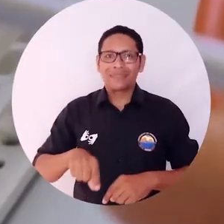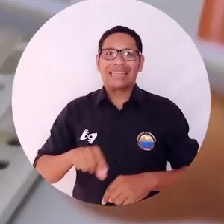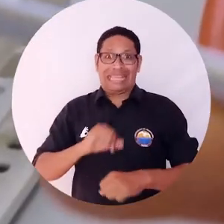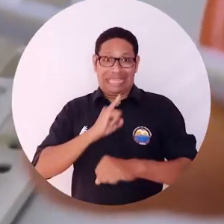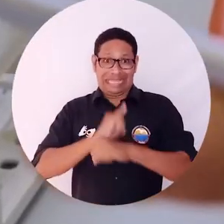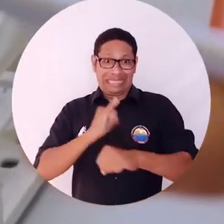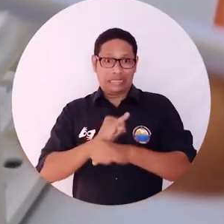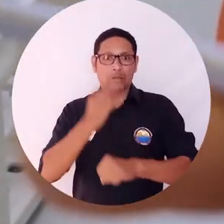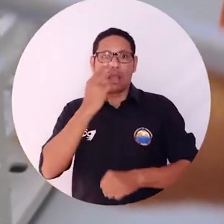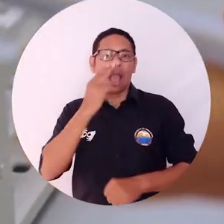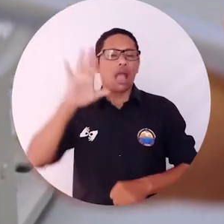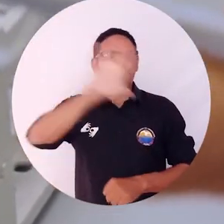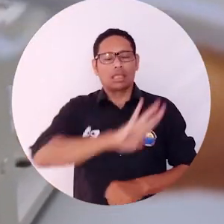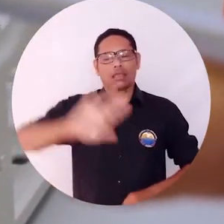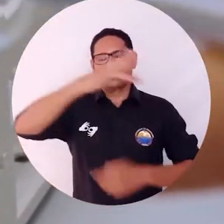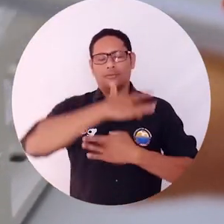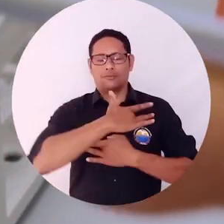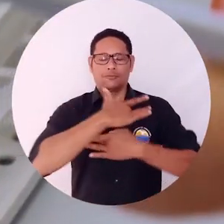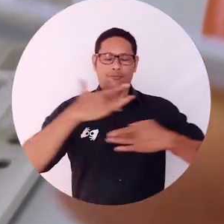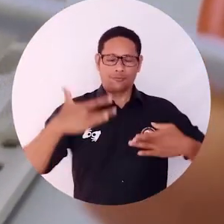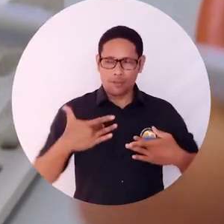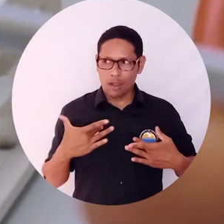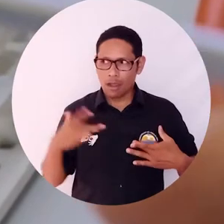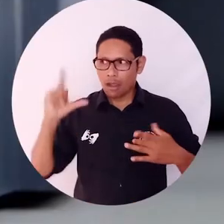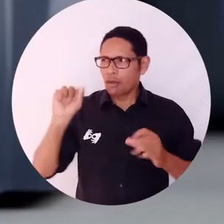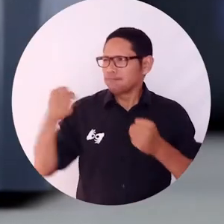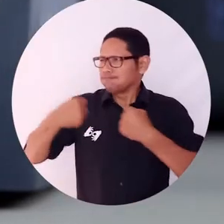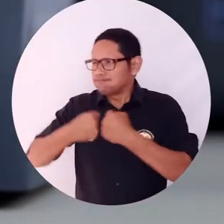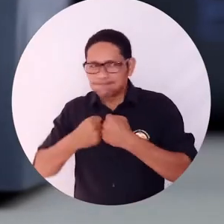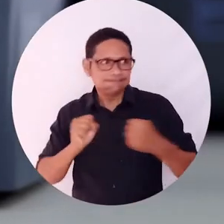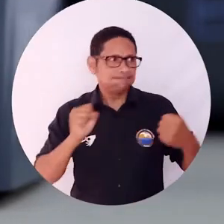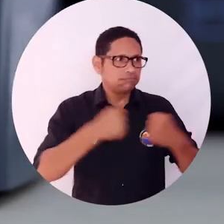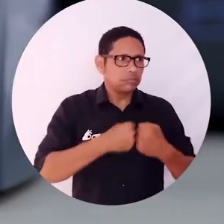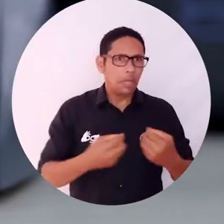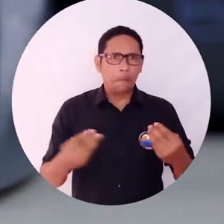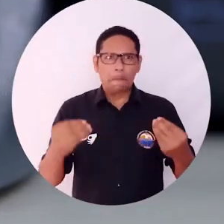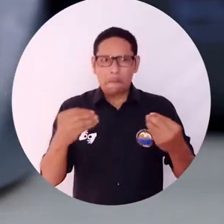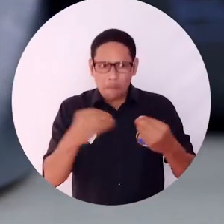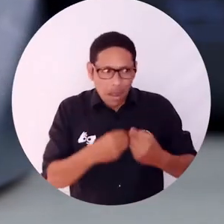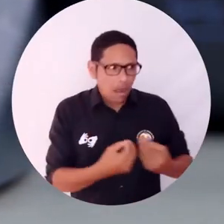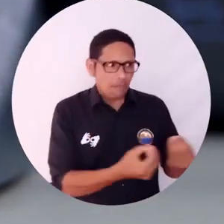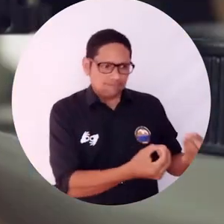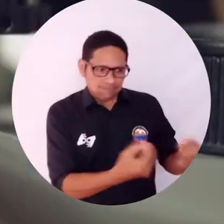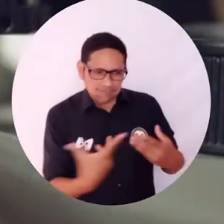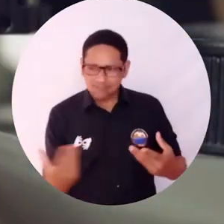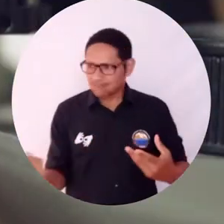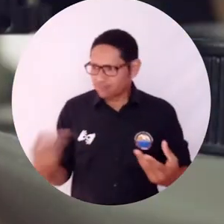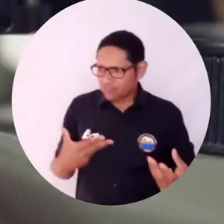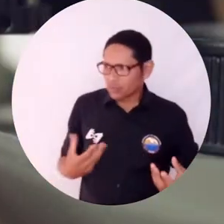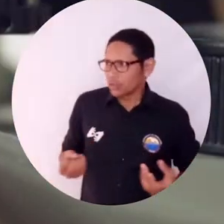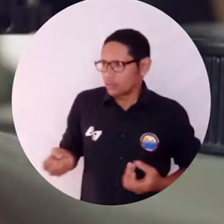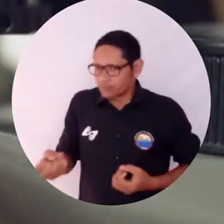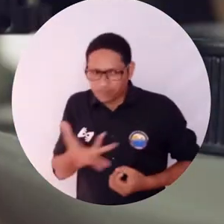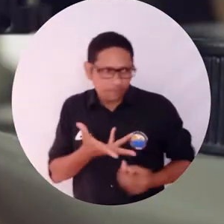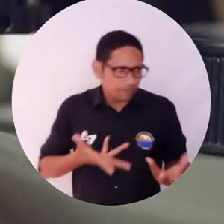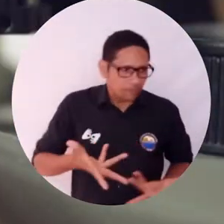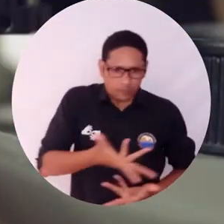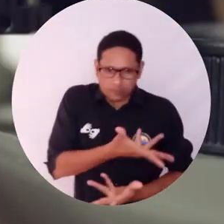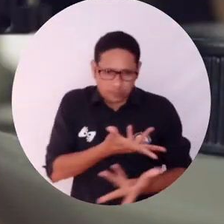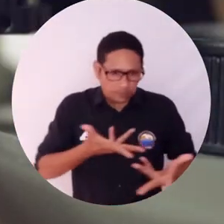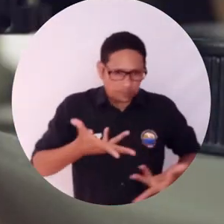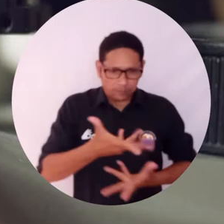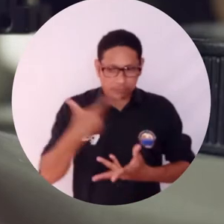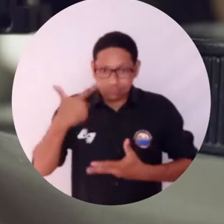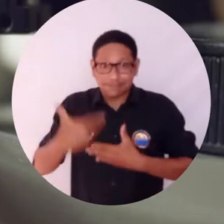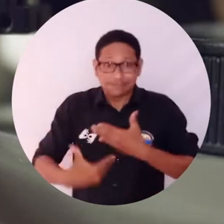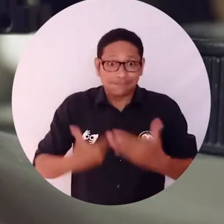red de laboratorios en torno a esto, pero también la obtención de insumos y de materiales necesarios para que esto se pueda desarrollar y que al final